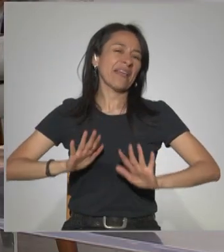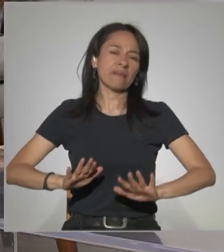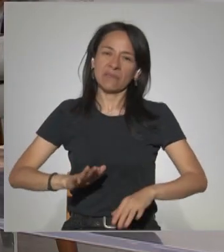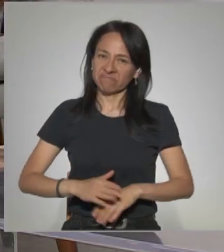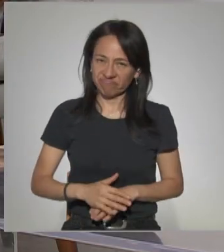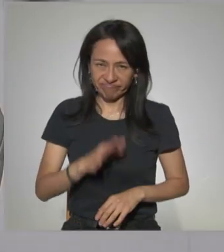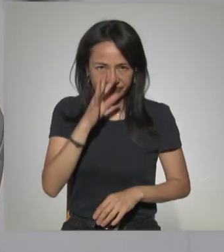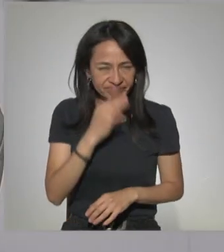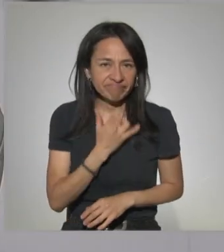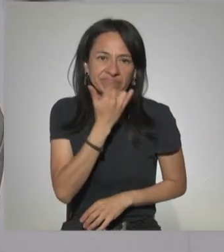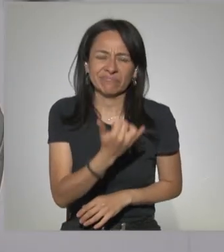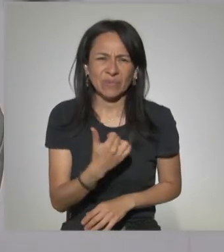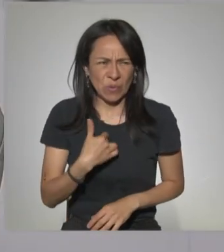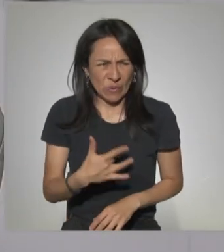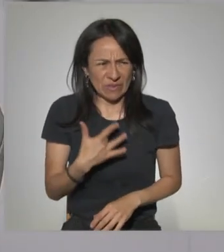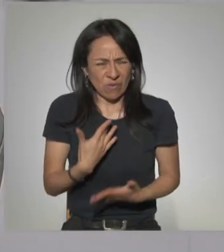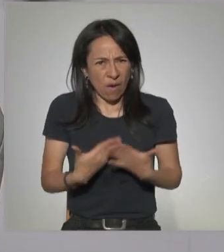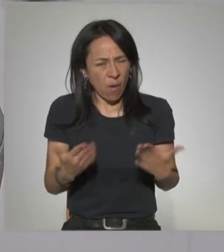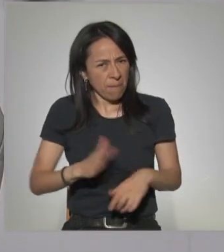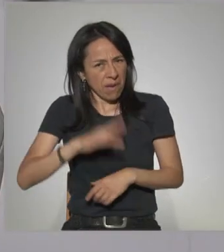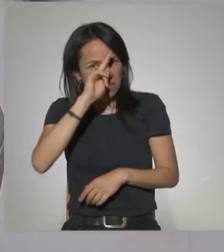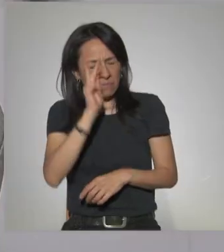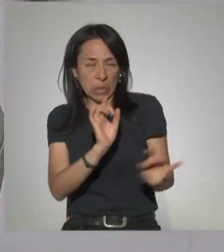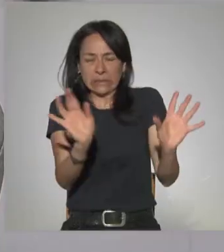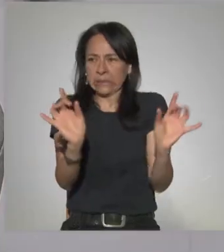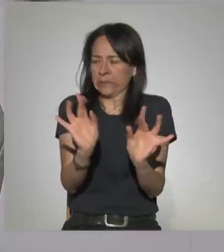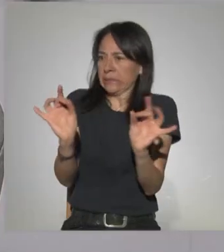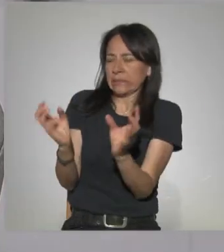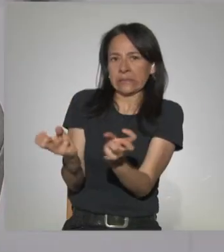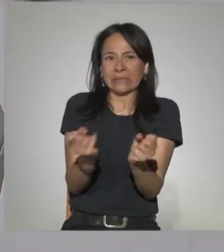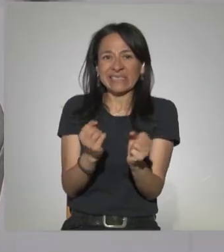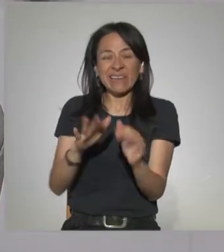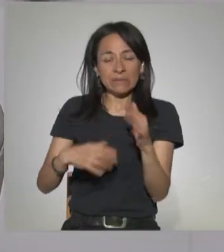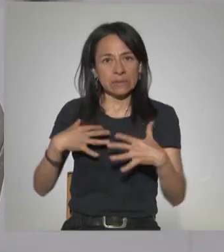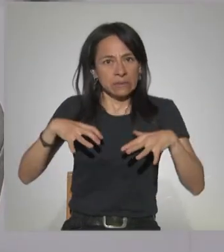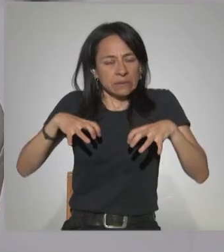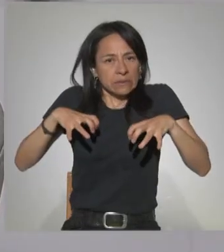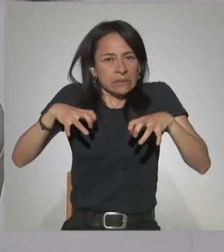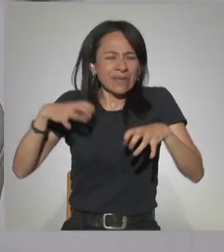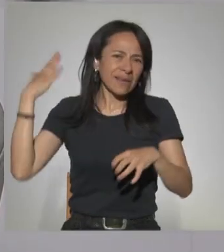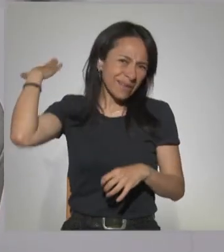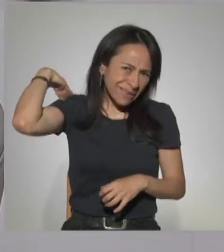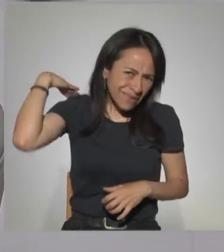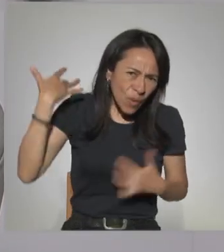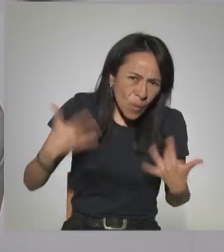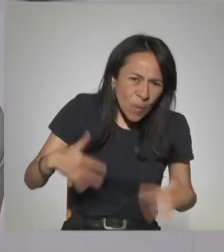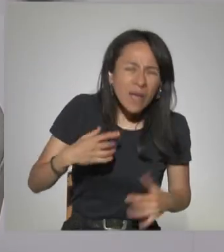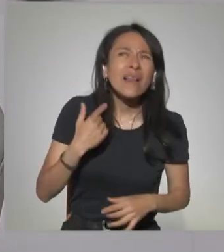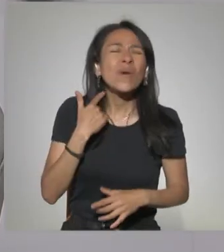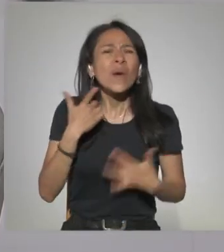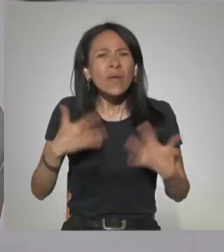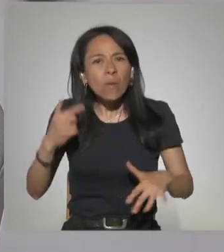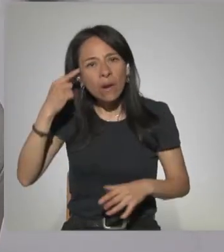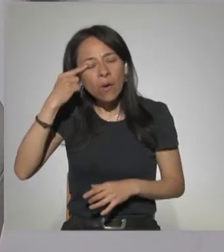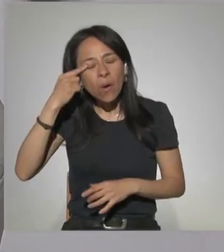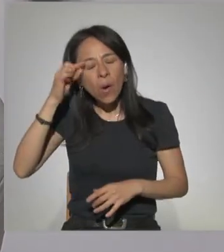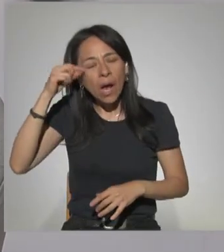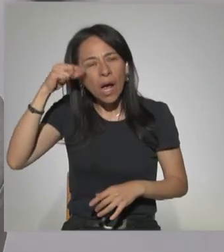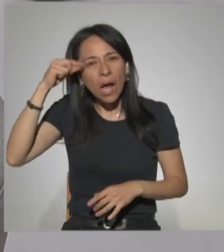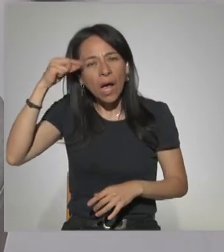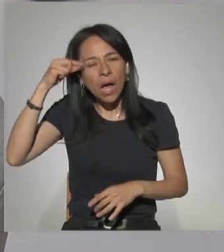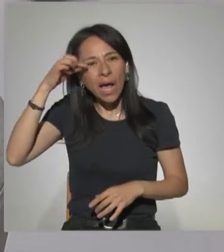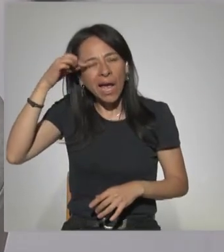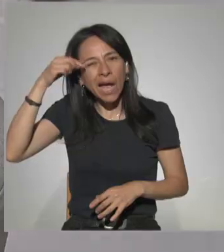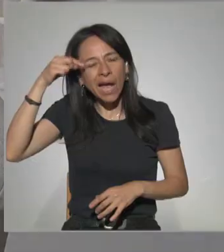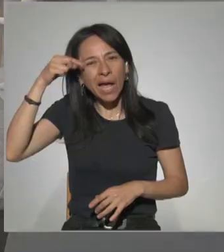me altera. Me doy cuenta porque cuando me estreso mucho me duele la espalda, el cuello y hasta me empieza a brincar el ojo. A mí también me brinca el ojo cuando